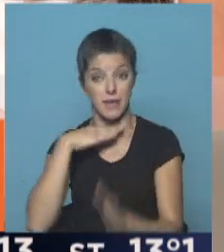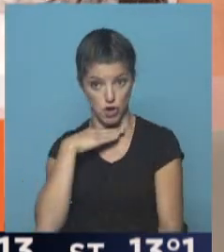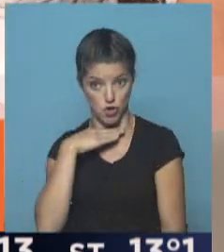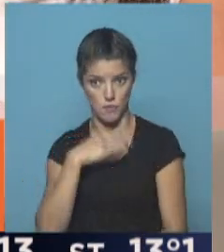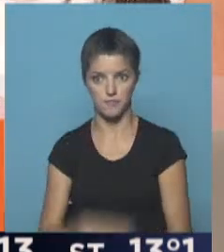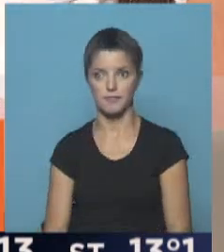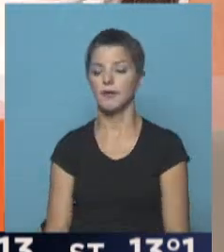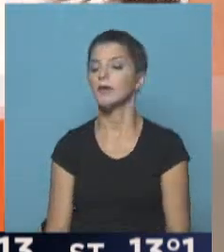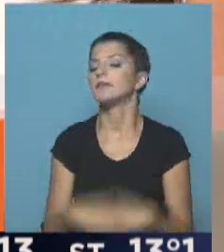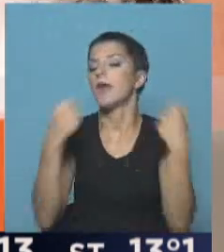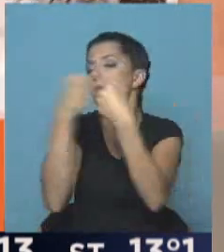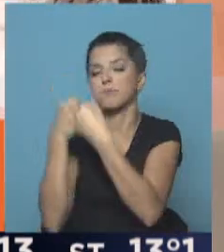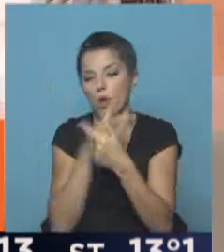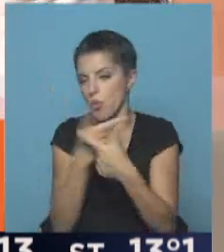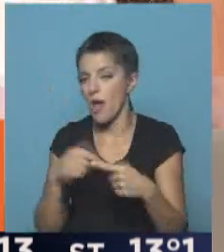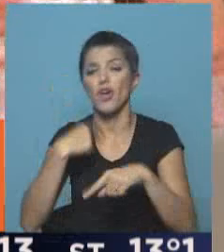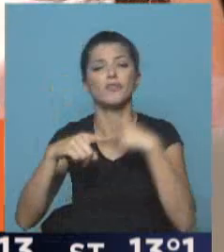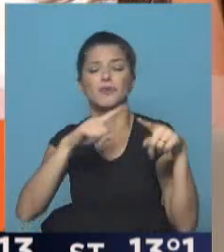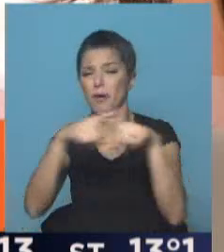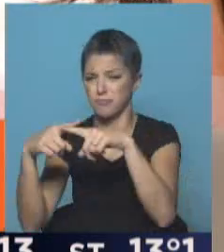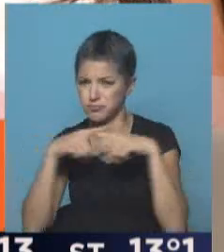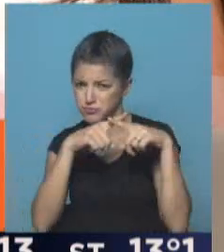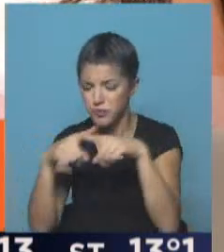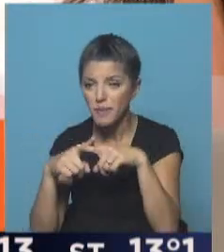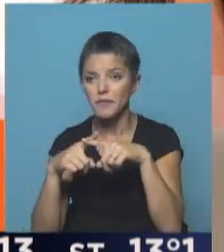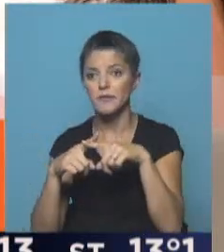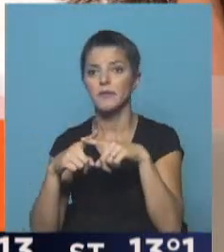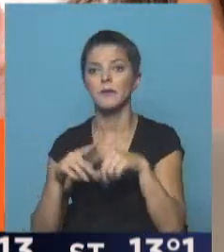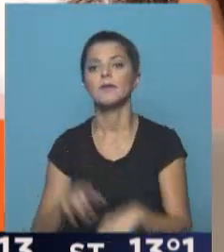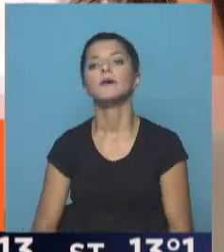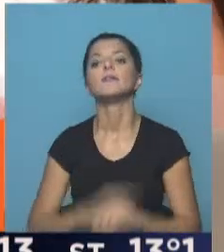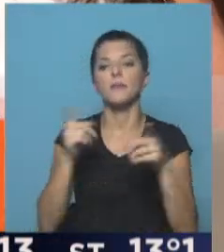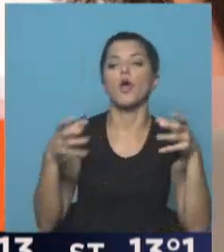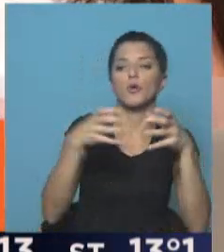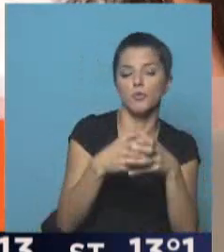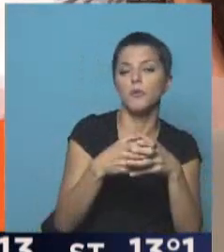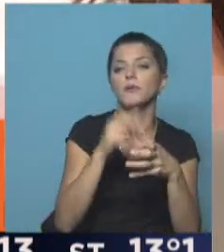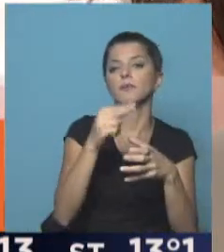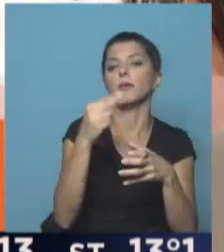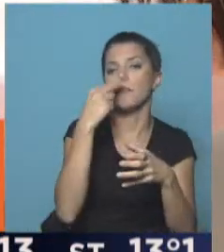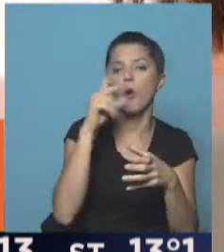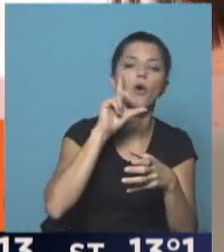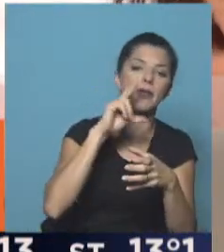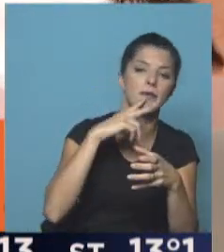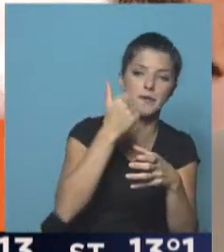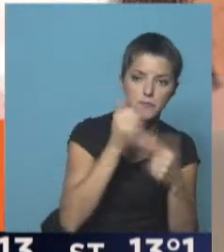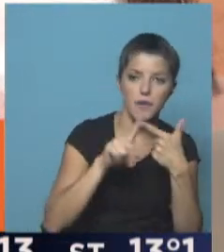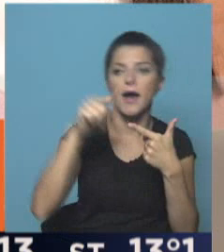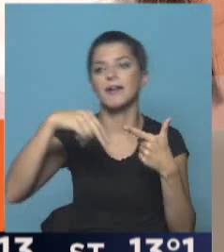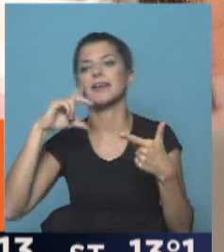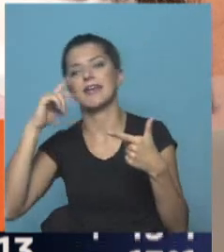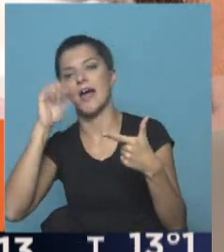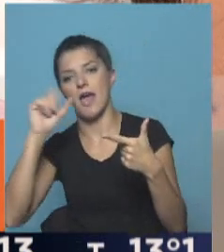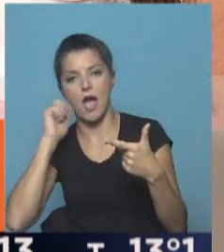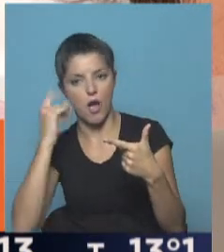hay consenso, siguen habiendo discusiones, sigue estando dividido el eje bolivariano, Ecuador, Bolivia, Nicaragua, y